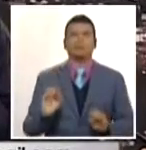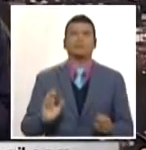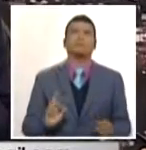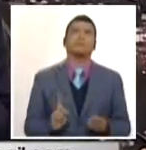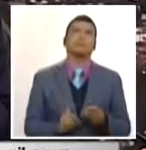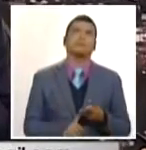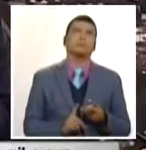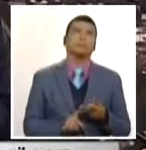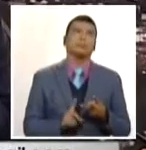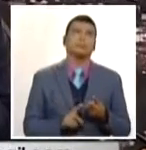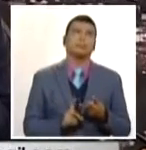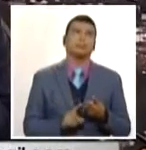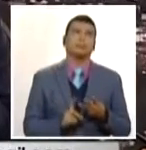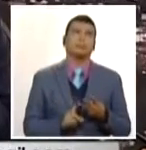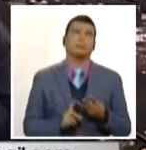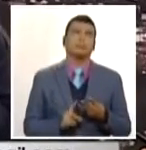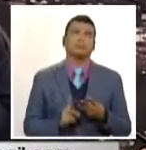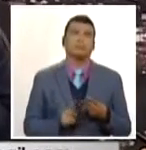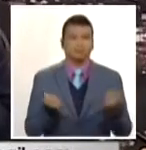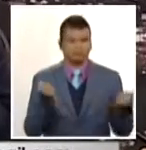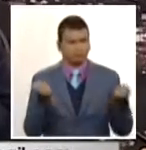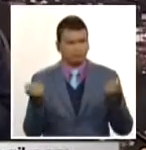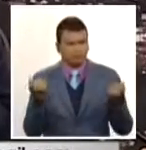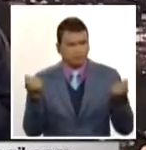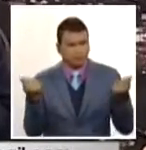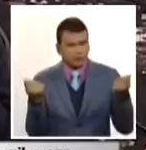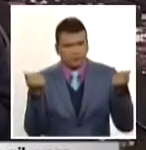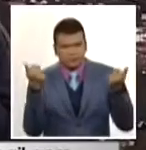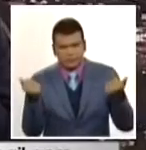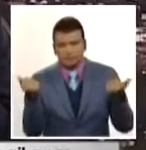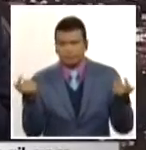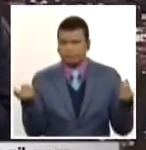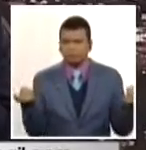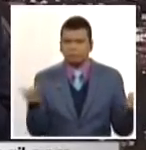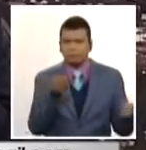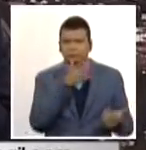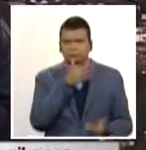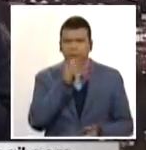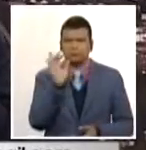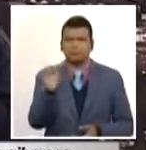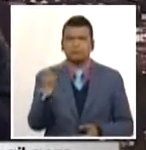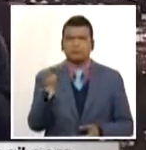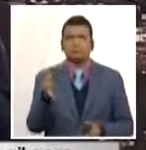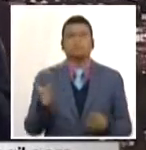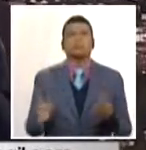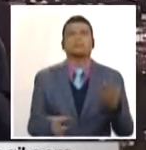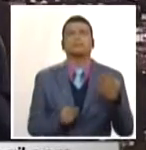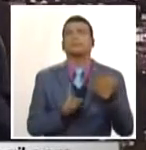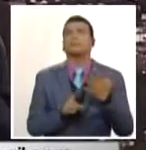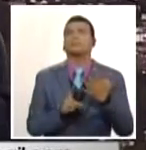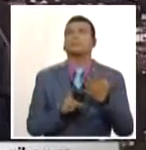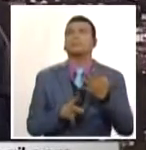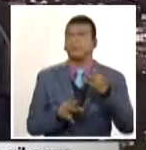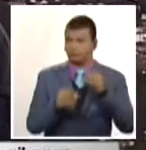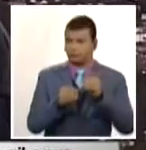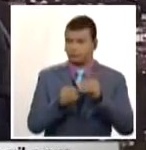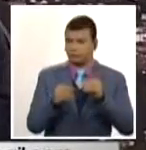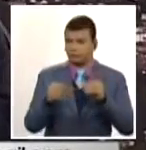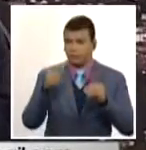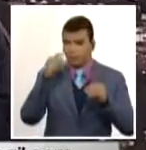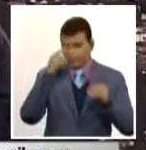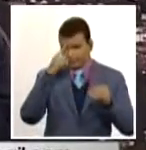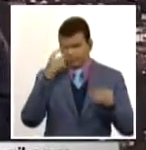a recuperar su estabilidad, su sostenibilidad económica, ni va a poder romper la